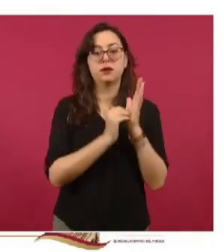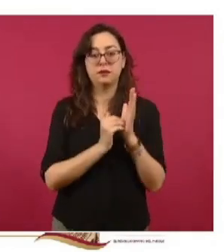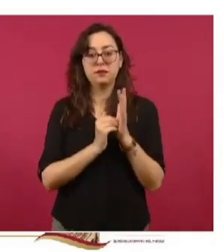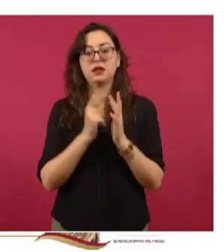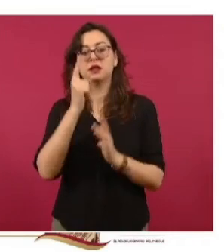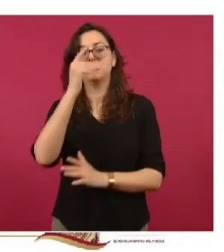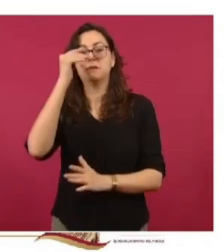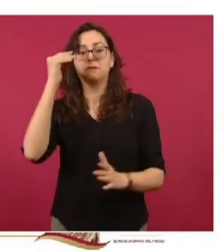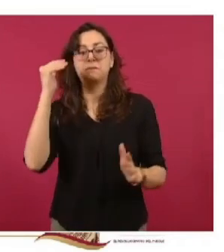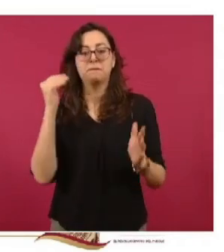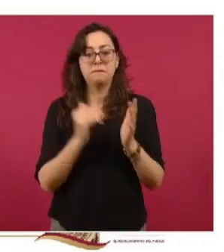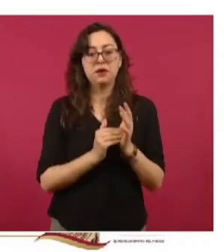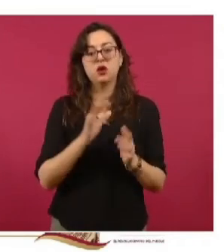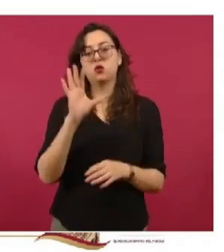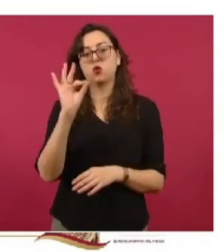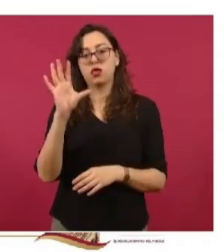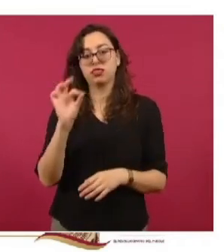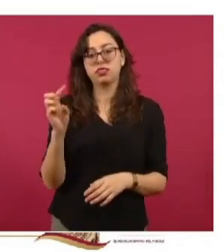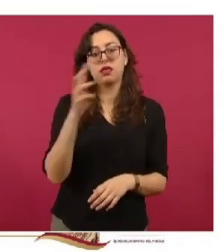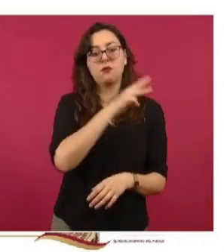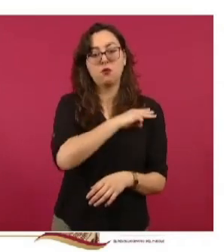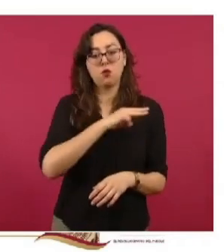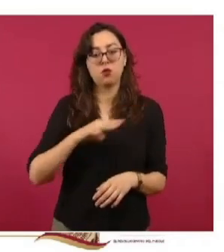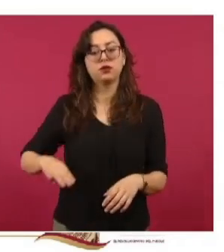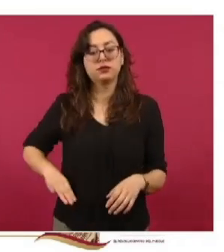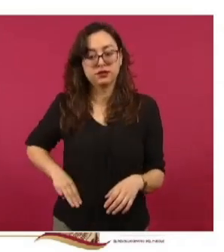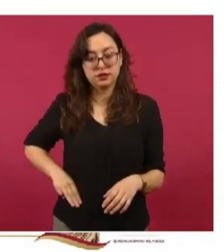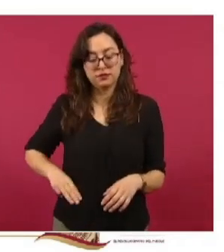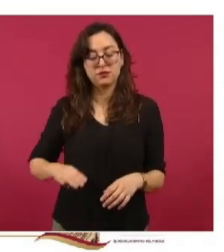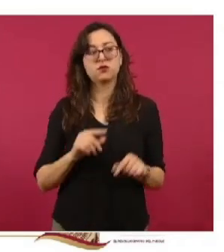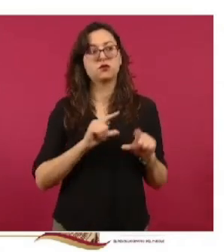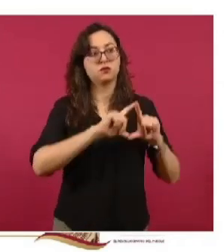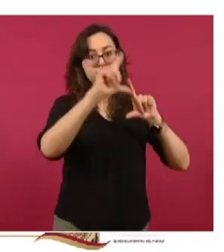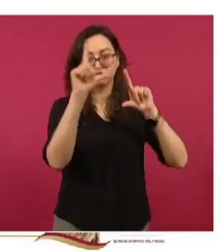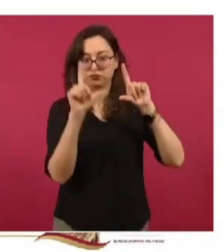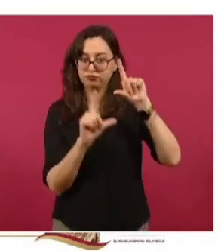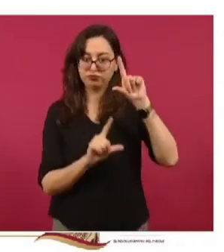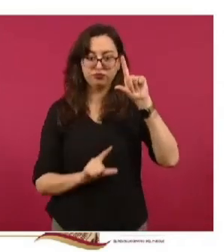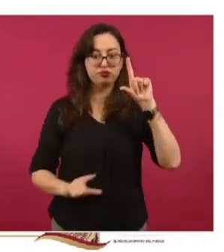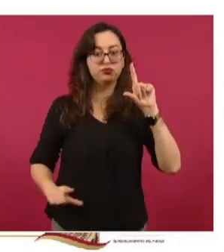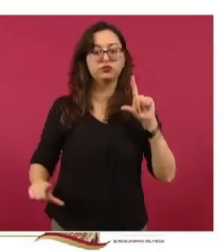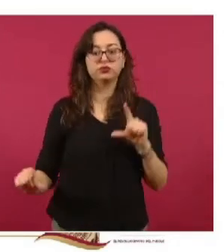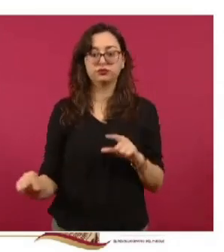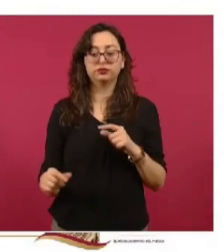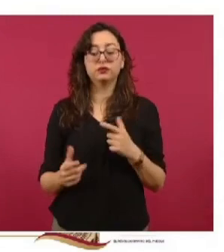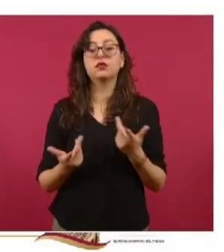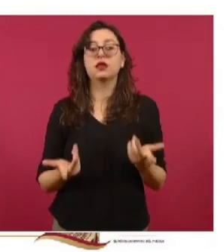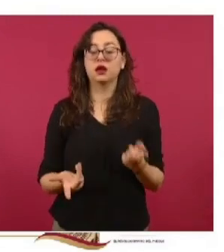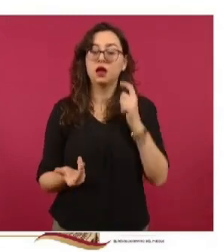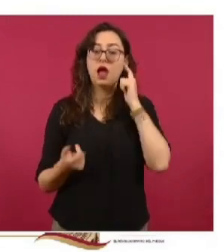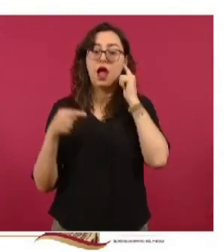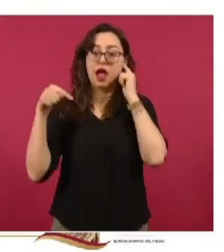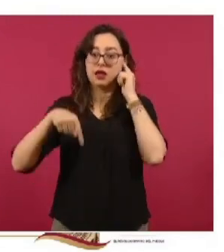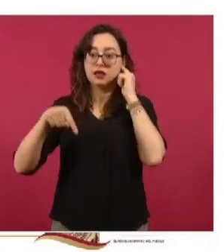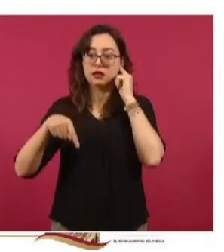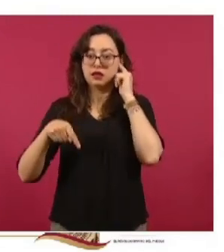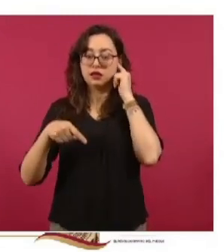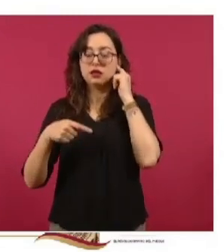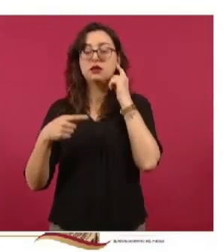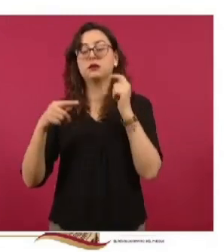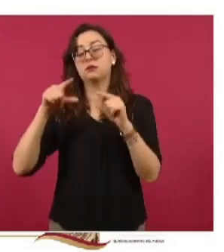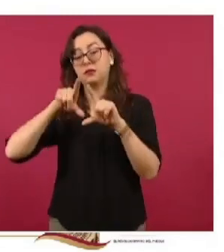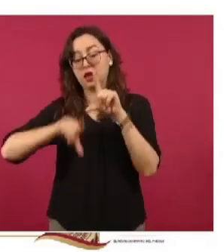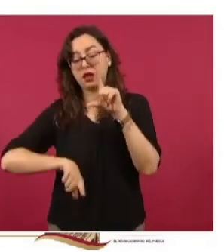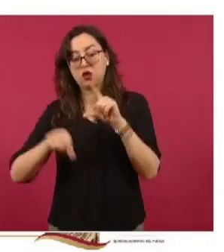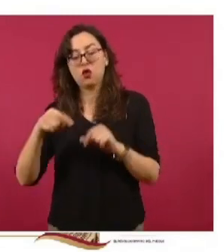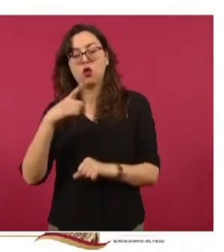municipios del país. Recuerden que de este lado decidan por la cercanía para no gastar en ir